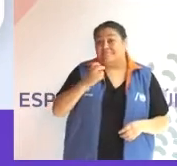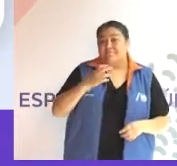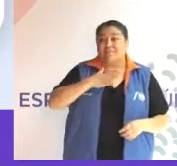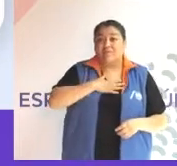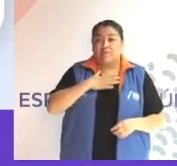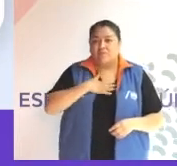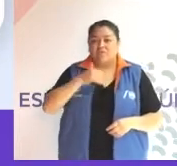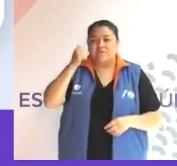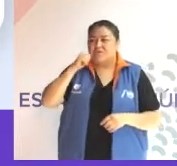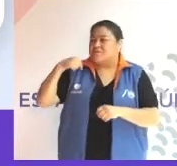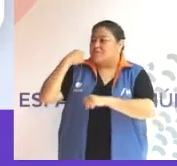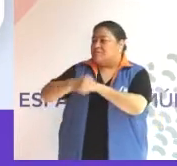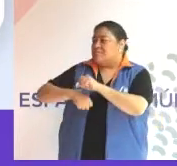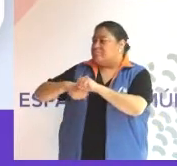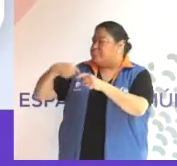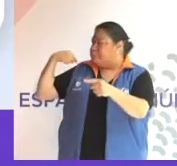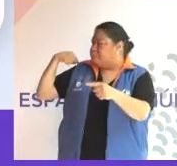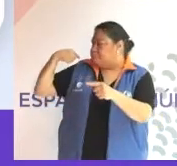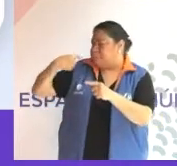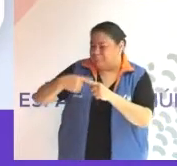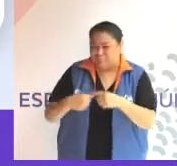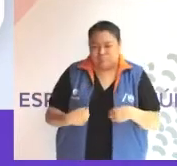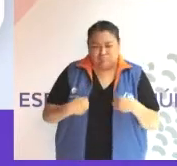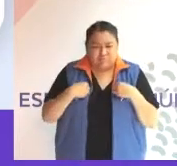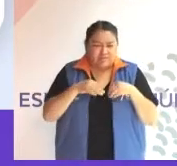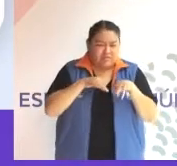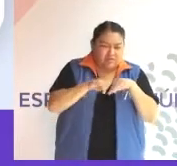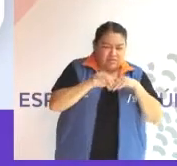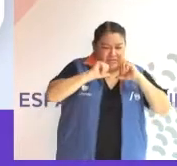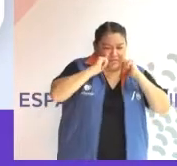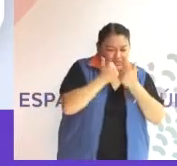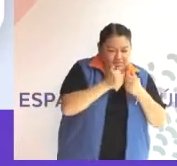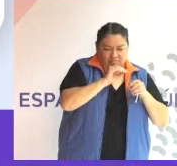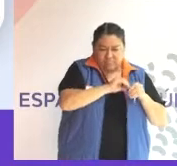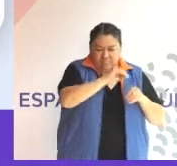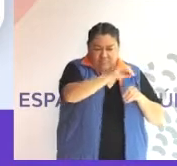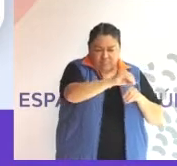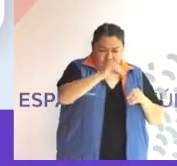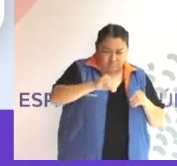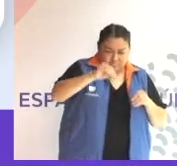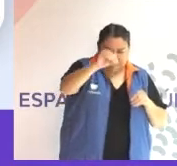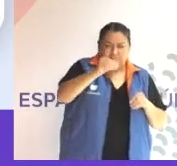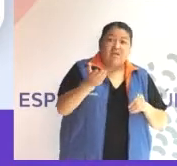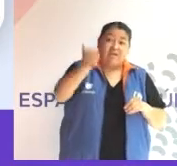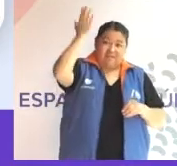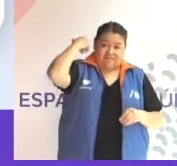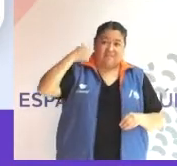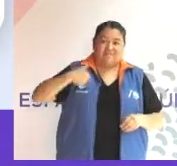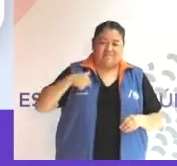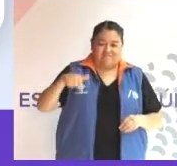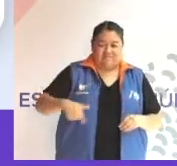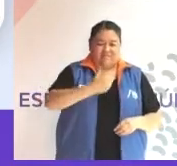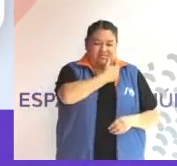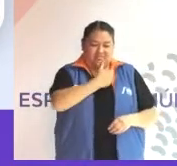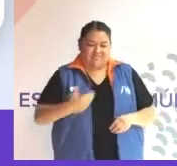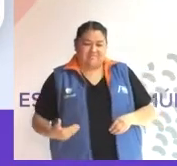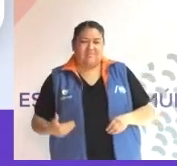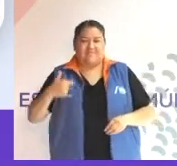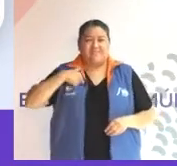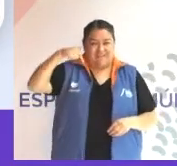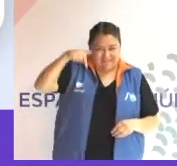la vida trabajando en grupos voluntarios, en organizaciones sociales, fui presidente del consejo de aquí de CEMEFI hace bastantes